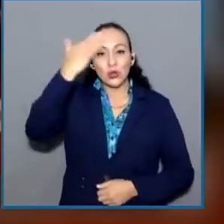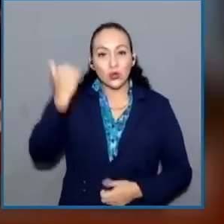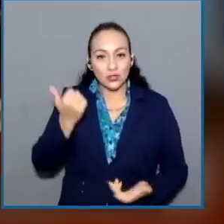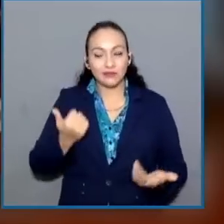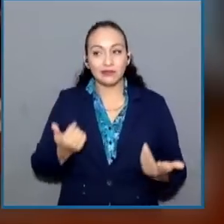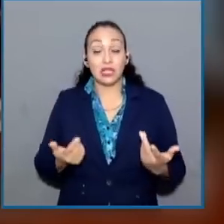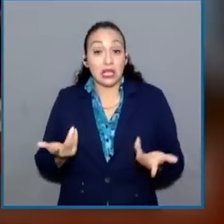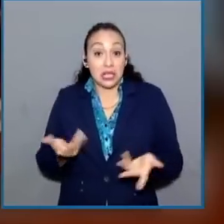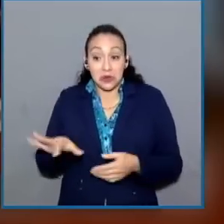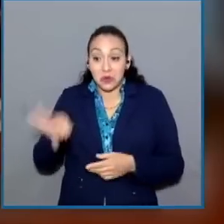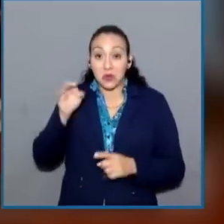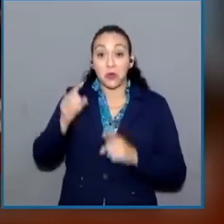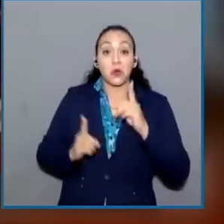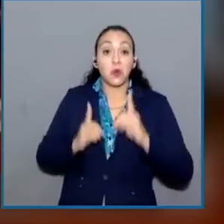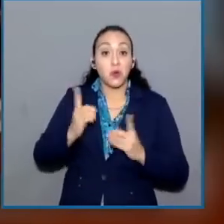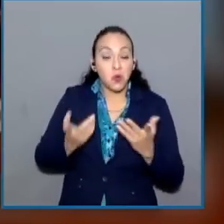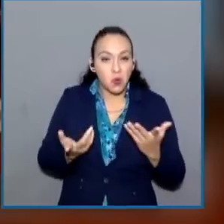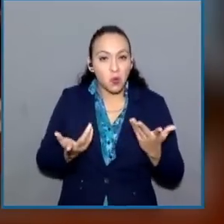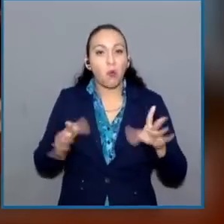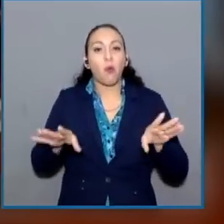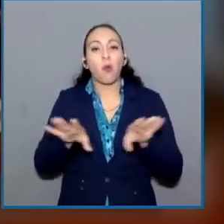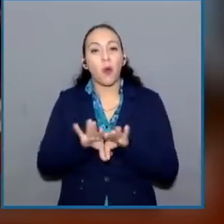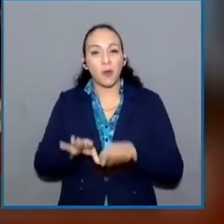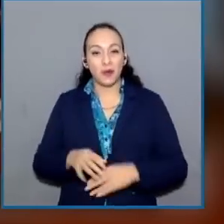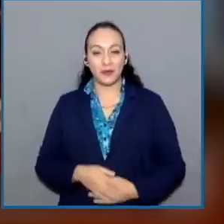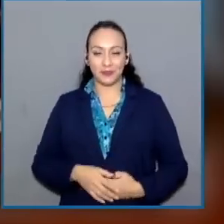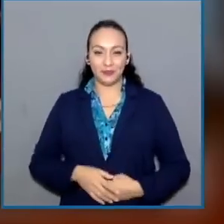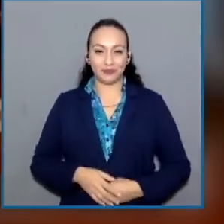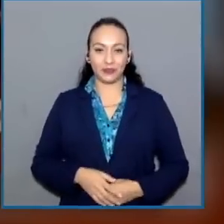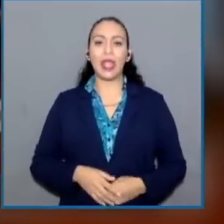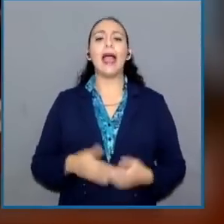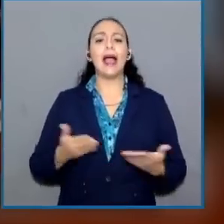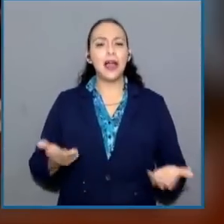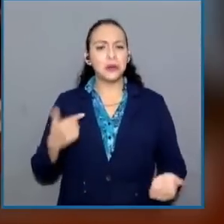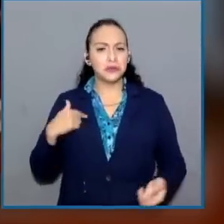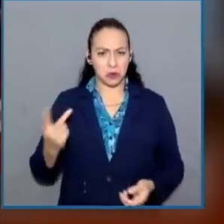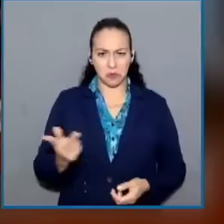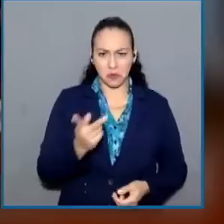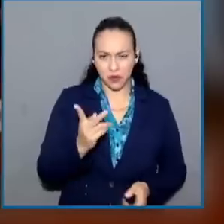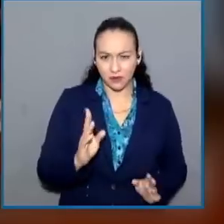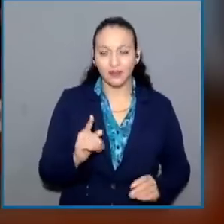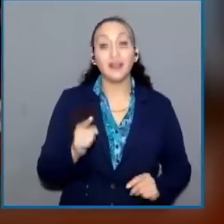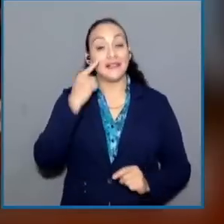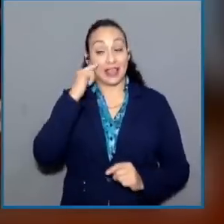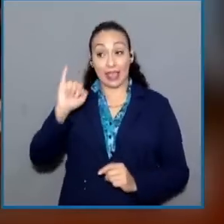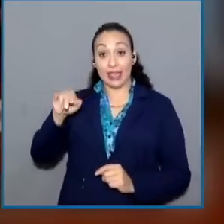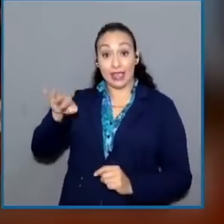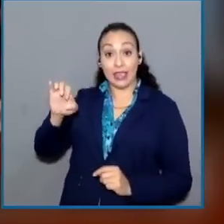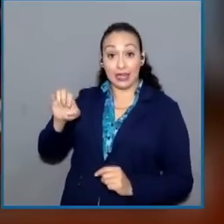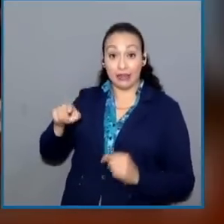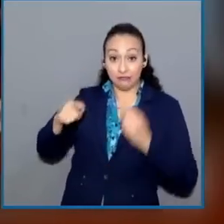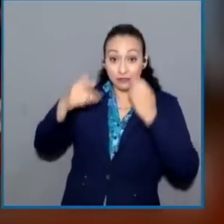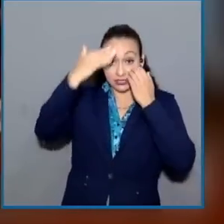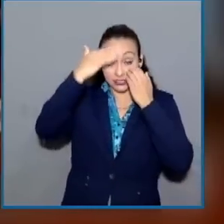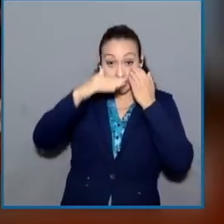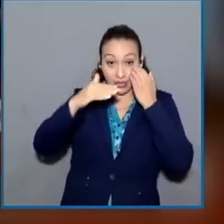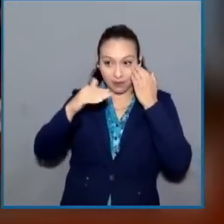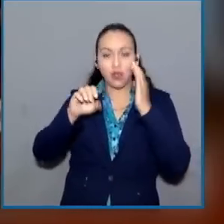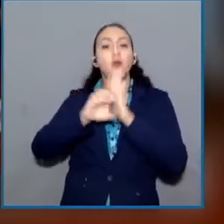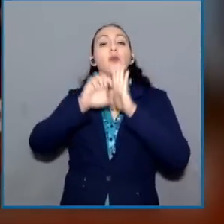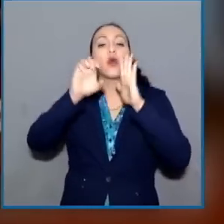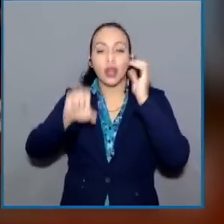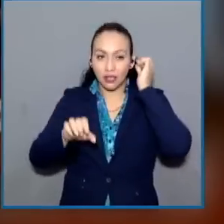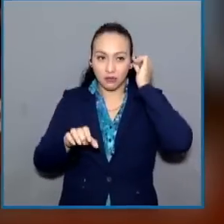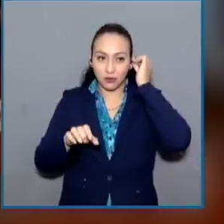materia electoral. Hoy no sabemos, y el INE no lo sabe, por ejemplo, qué tipo de boleta va a usar. No